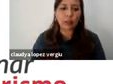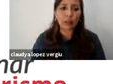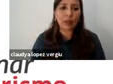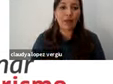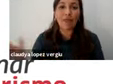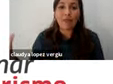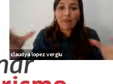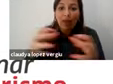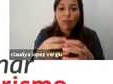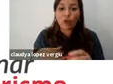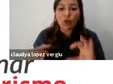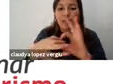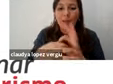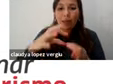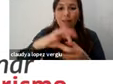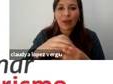de producción en su mayoría.